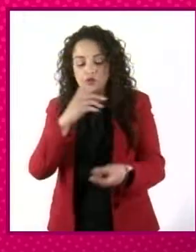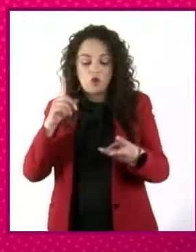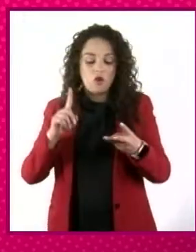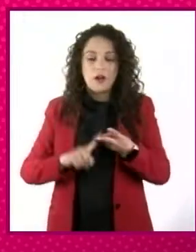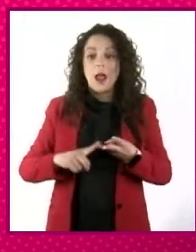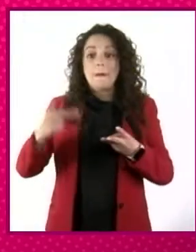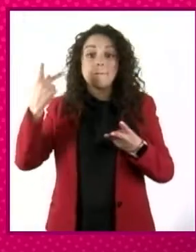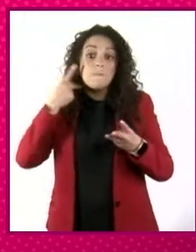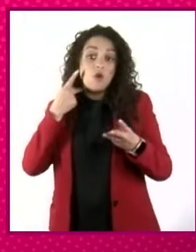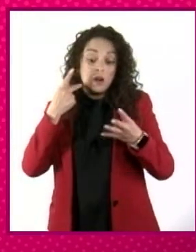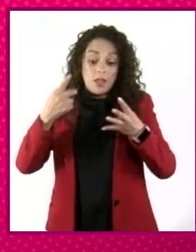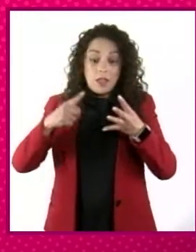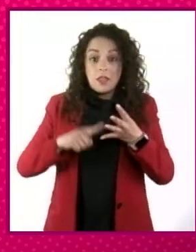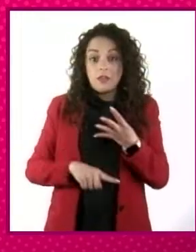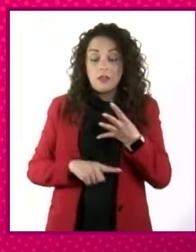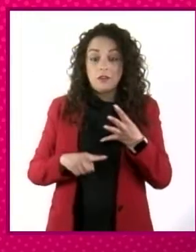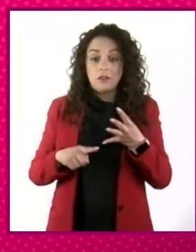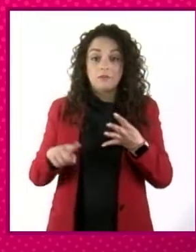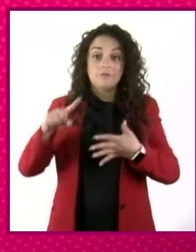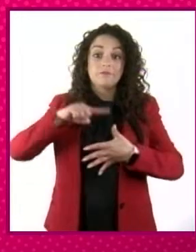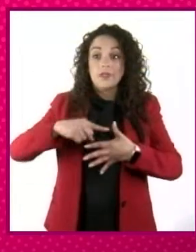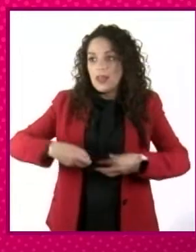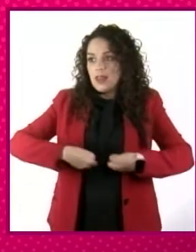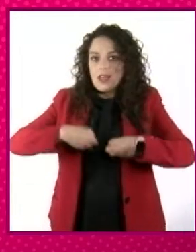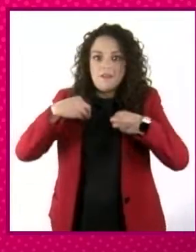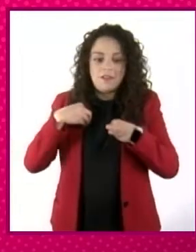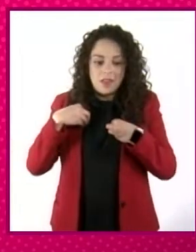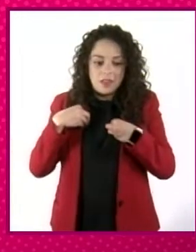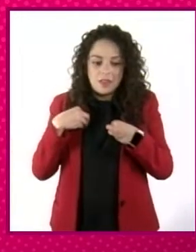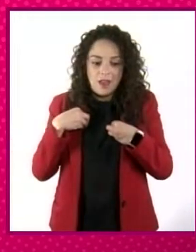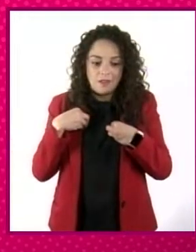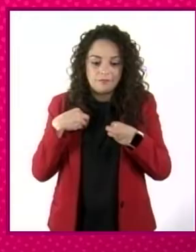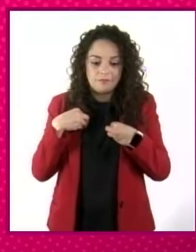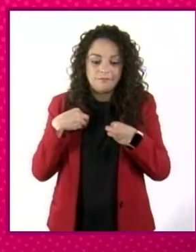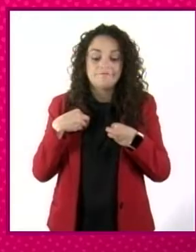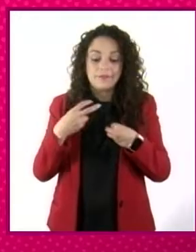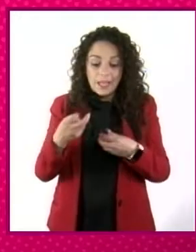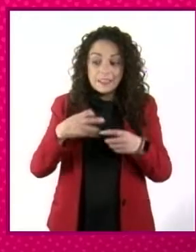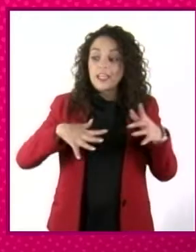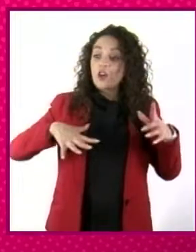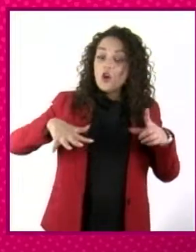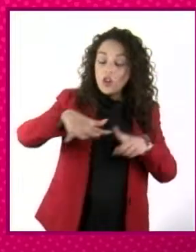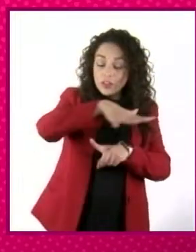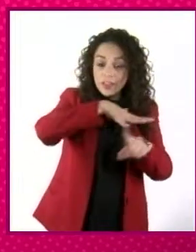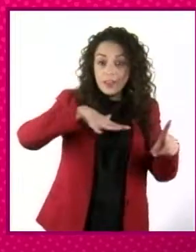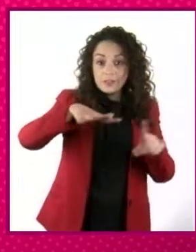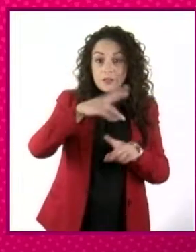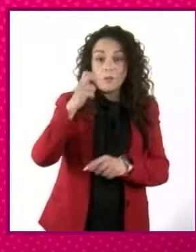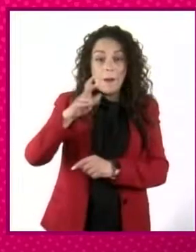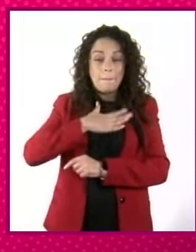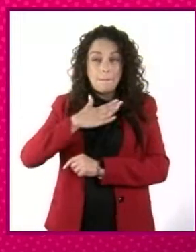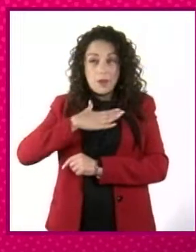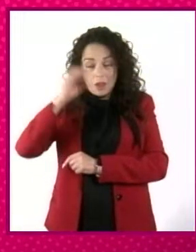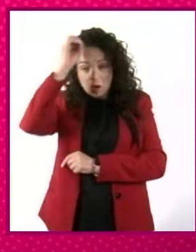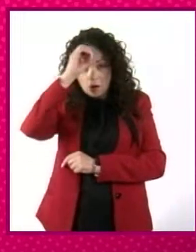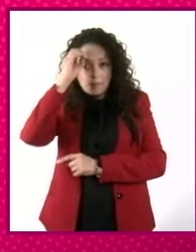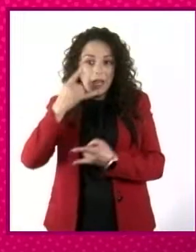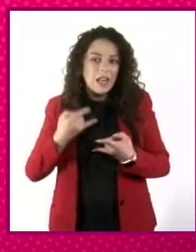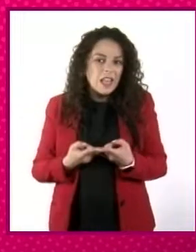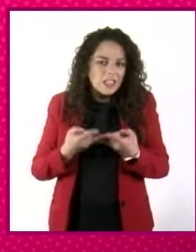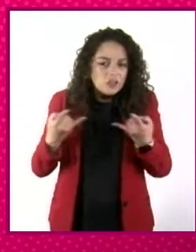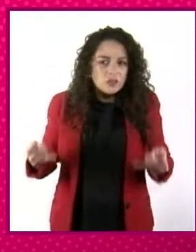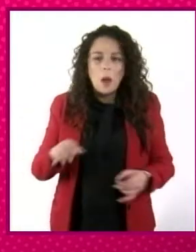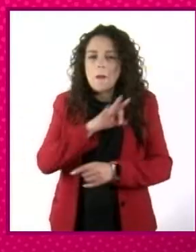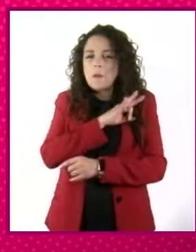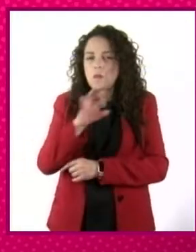contextos políticos, nuestros contextos de vida, la vida misma. Entonces yo creo que la historia puede